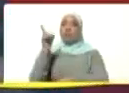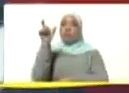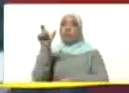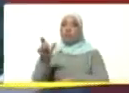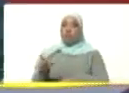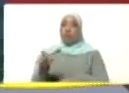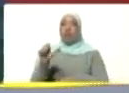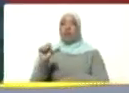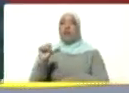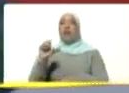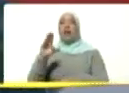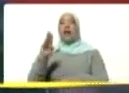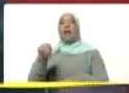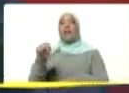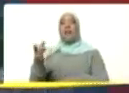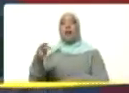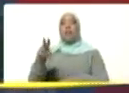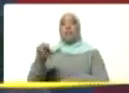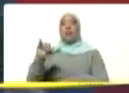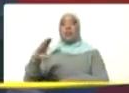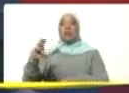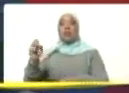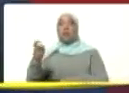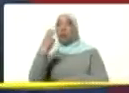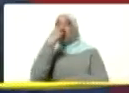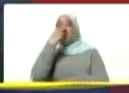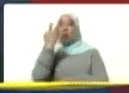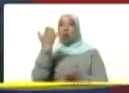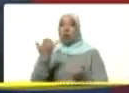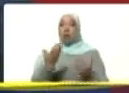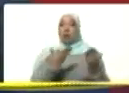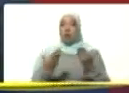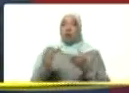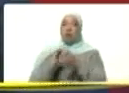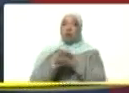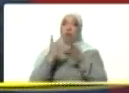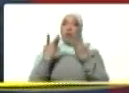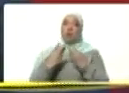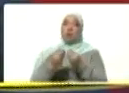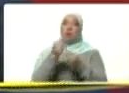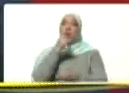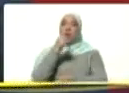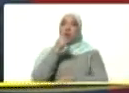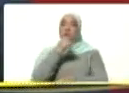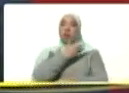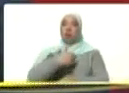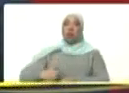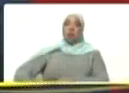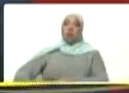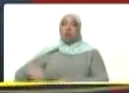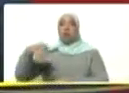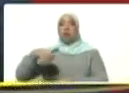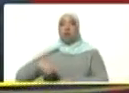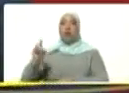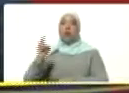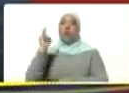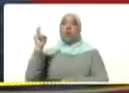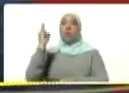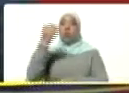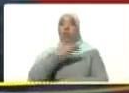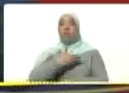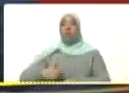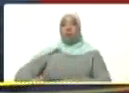Granadina, por sus palabras. E invitamos ahora al compañero Luis Arce, presidente del Estado Plurinacional de